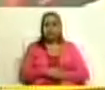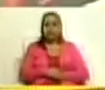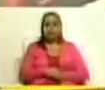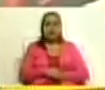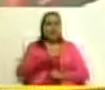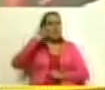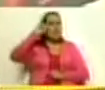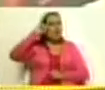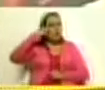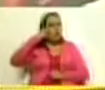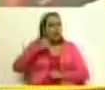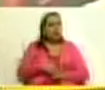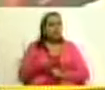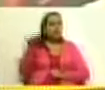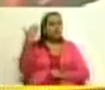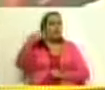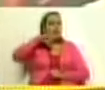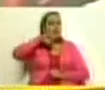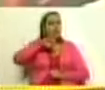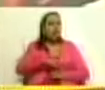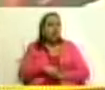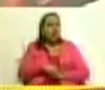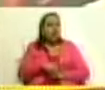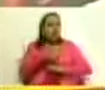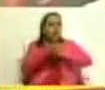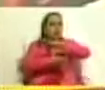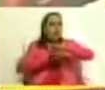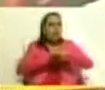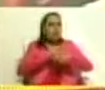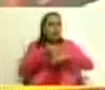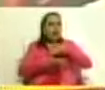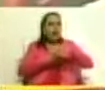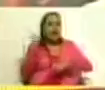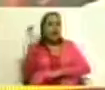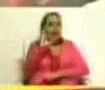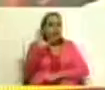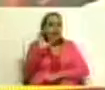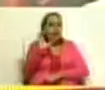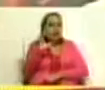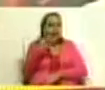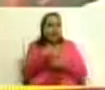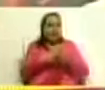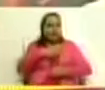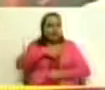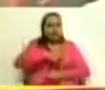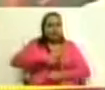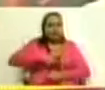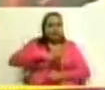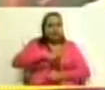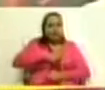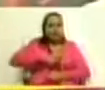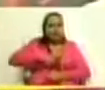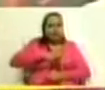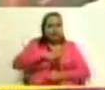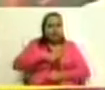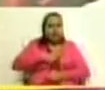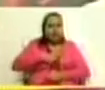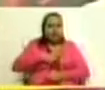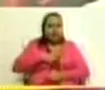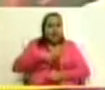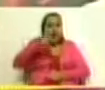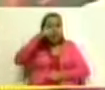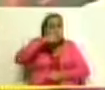recordar todavía esos sucesos nos conmueve el alma, porque vimos a un